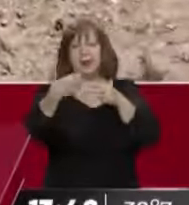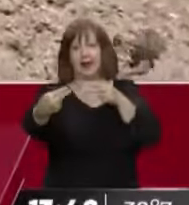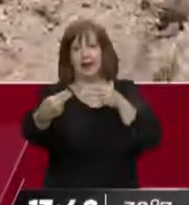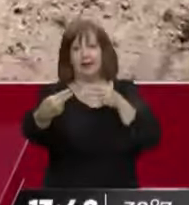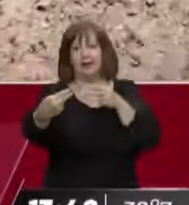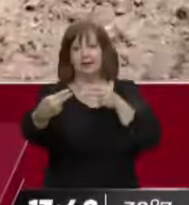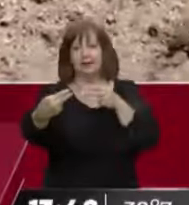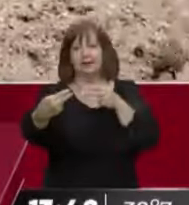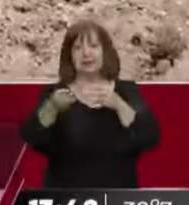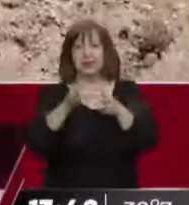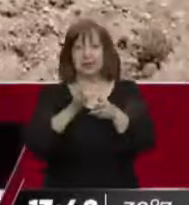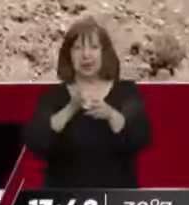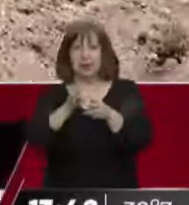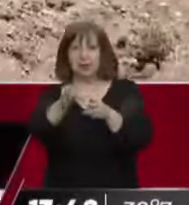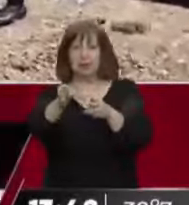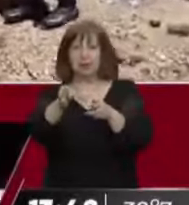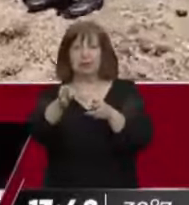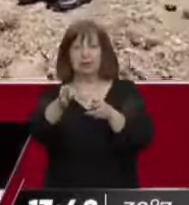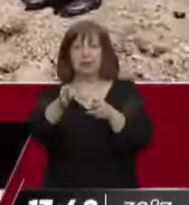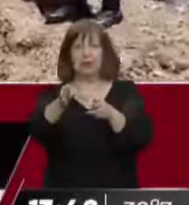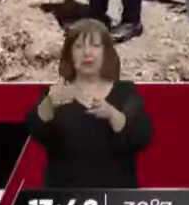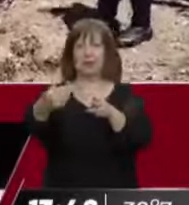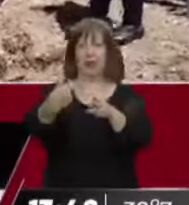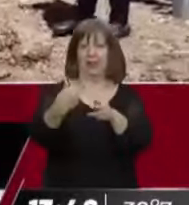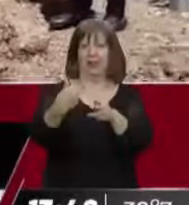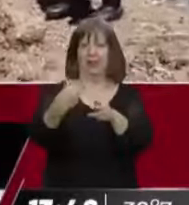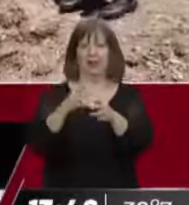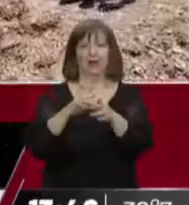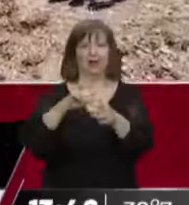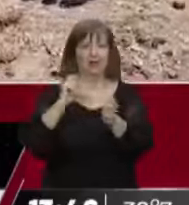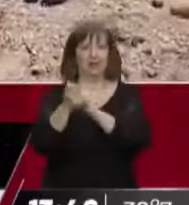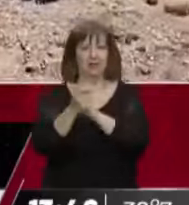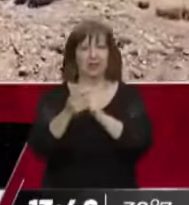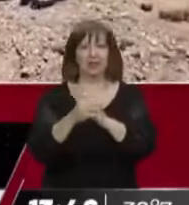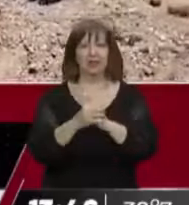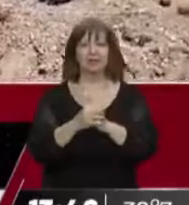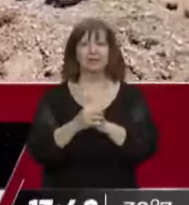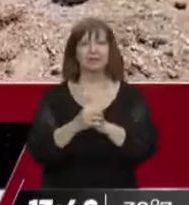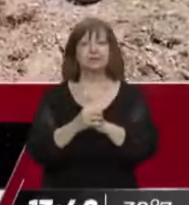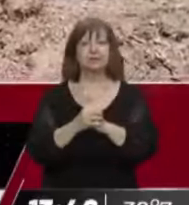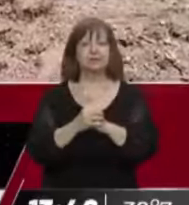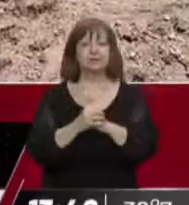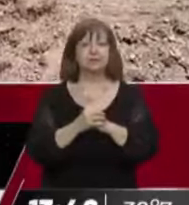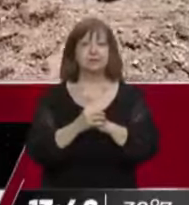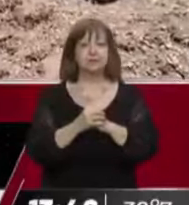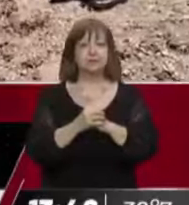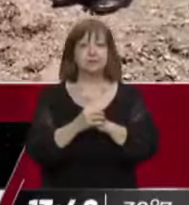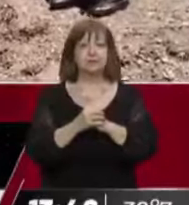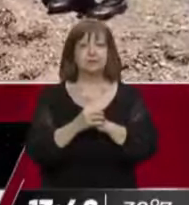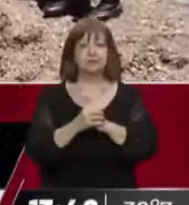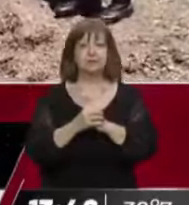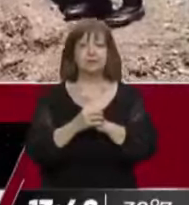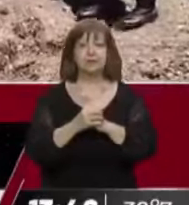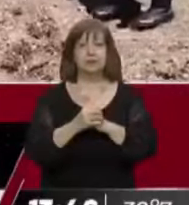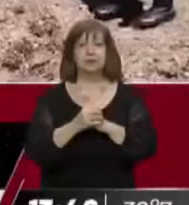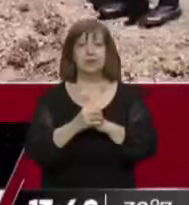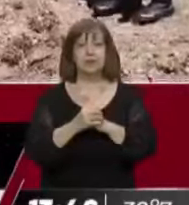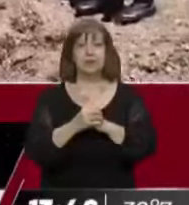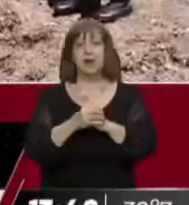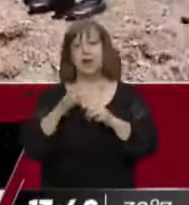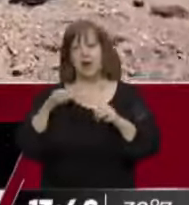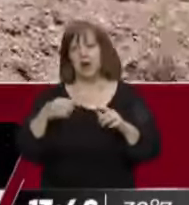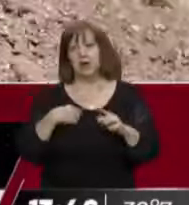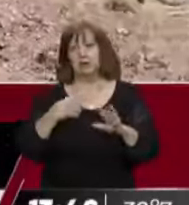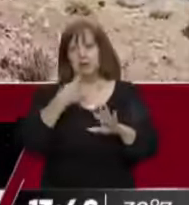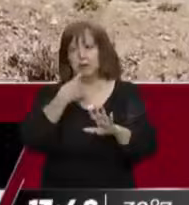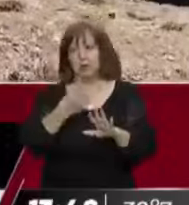mirando en sentido contrario hacia el sentido de marcha en el que circulan los vehículos a esta hora. Nosotros, si te parece, Noelia, vamos